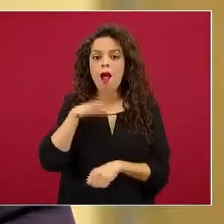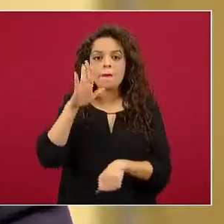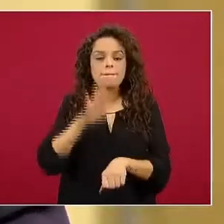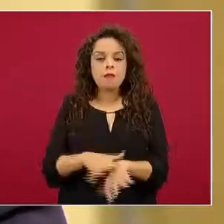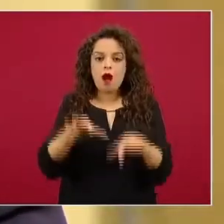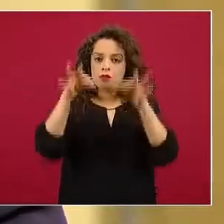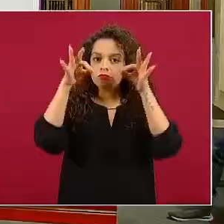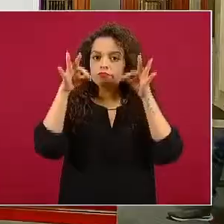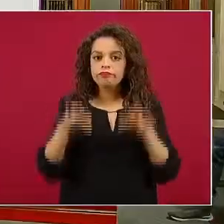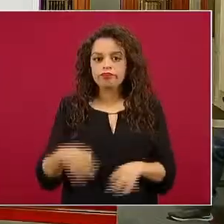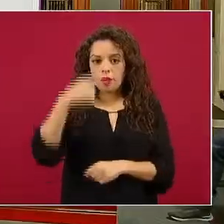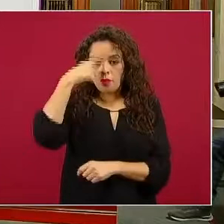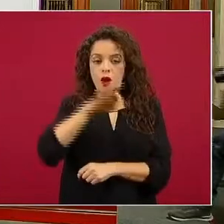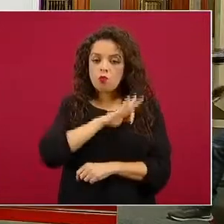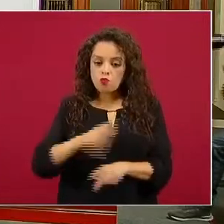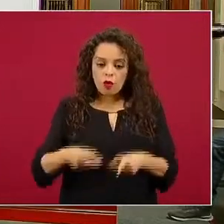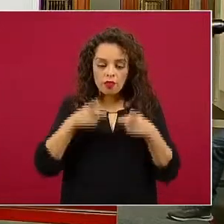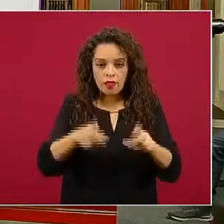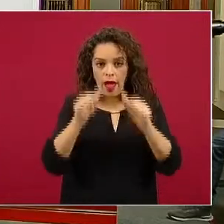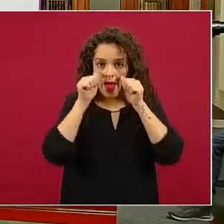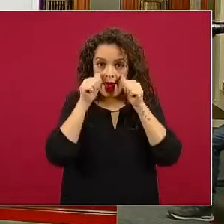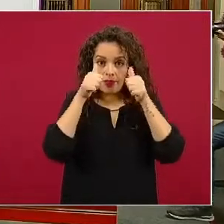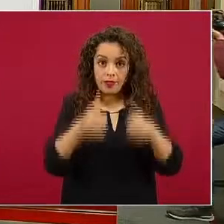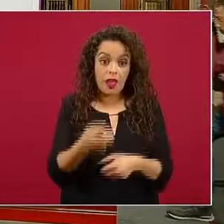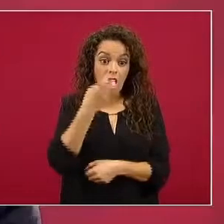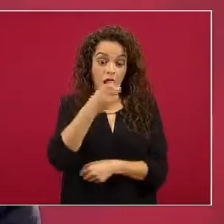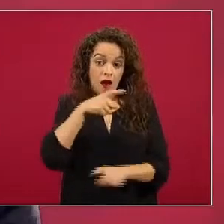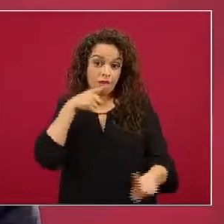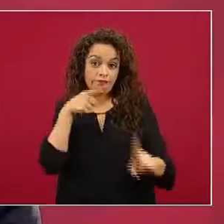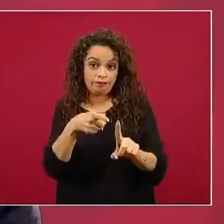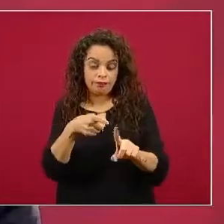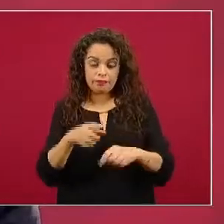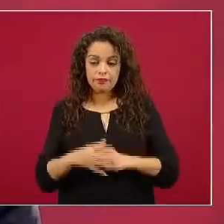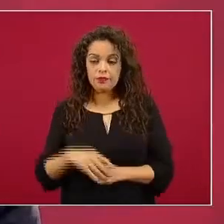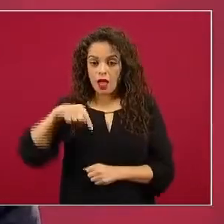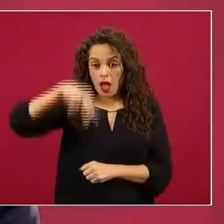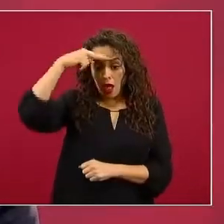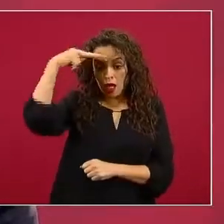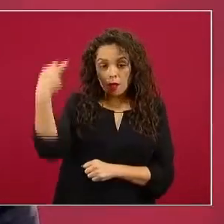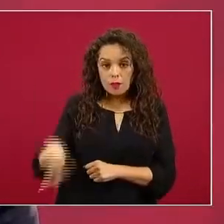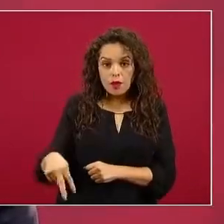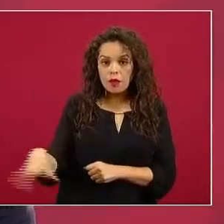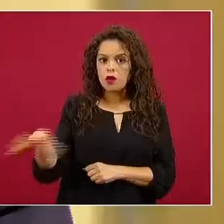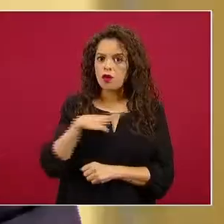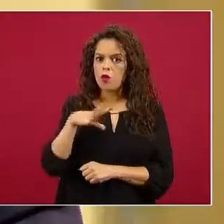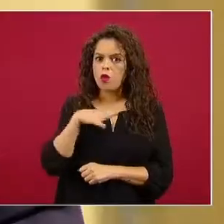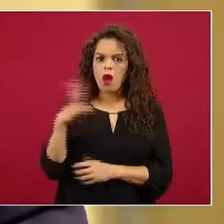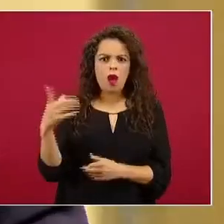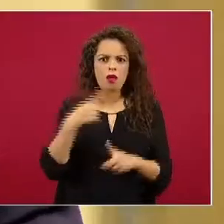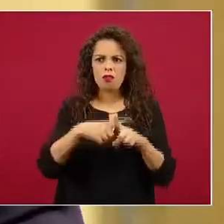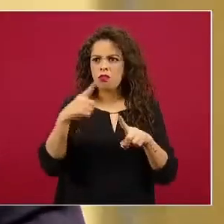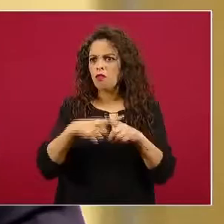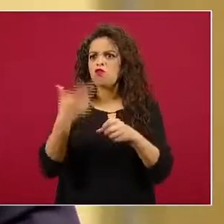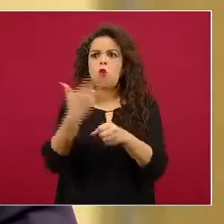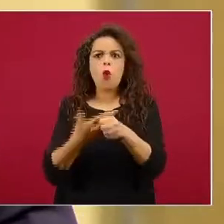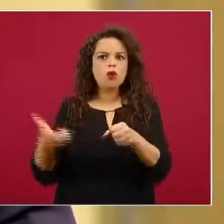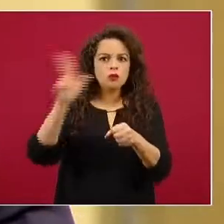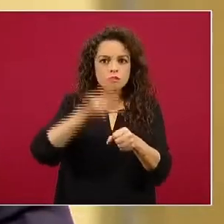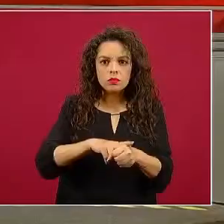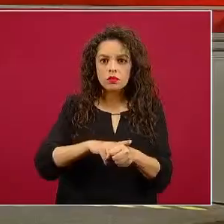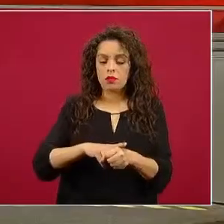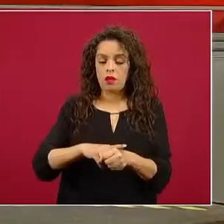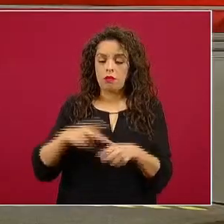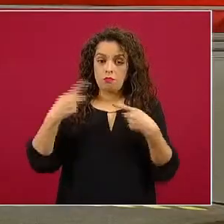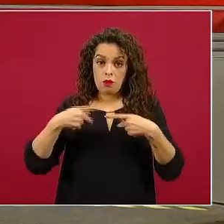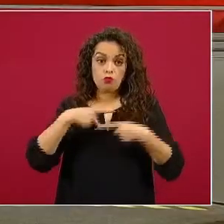la procuración de atención en este aspecto. En México existen capacidades institucionales, hospitales, personas